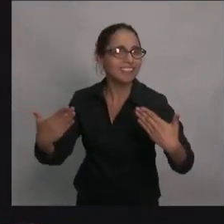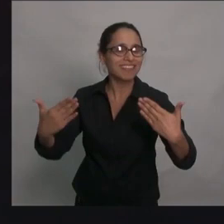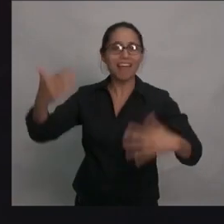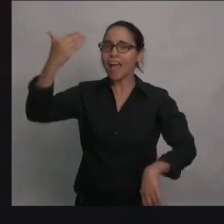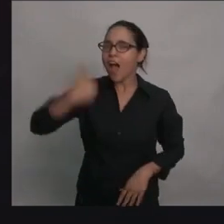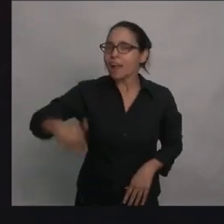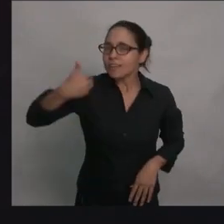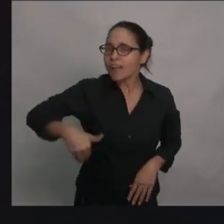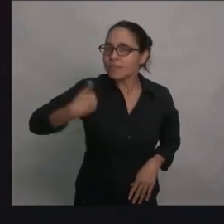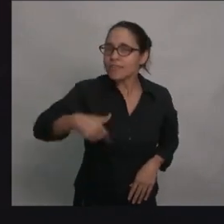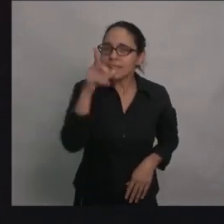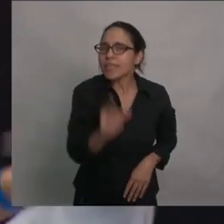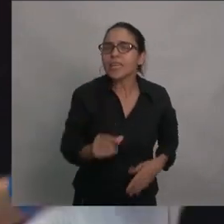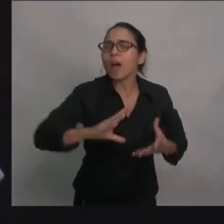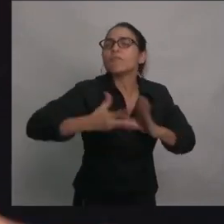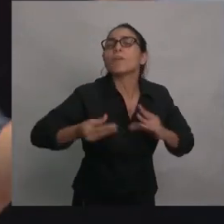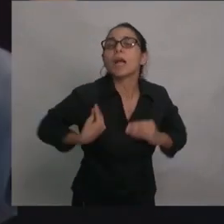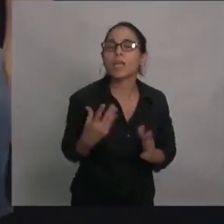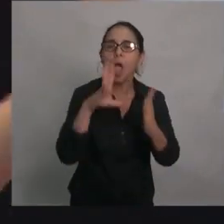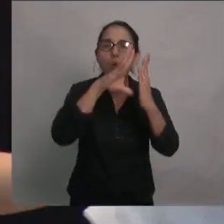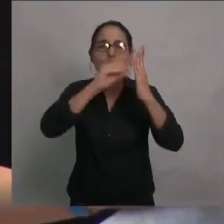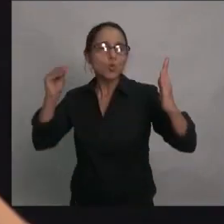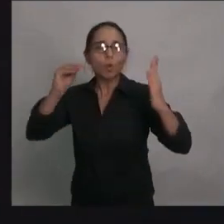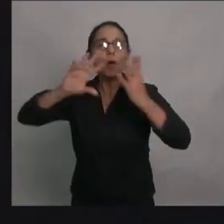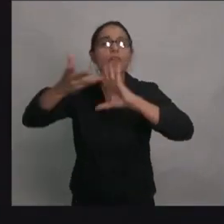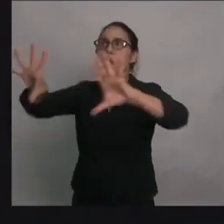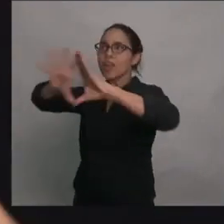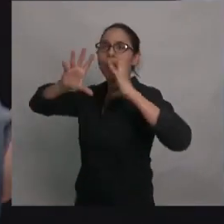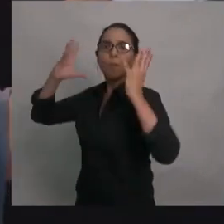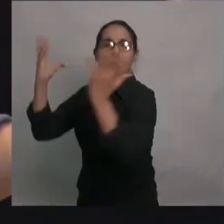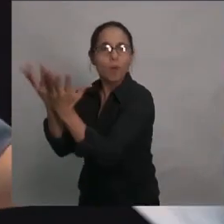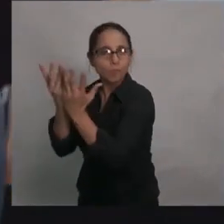el referente de la emergencia global feminista.